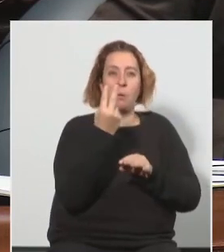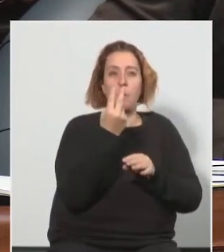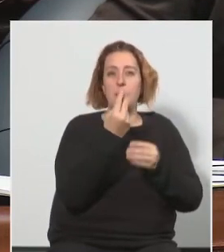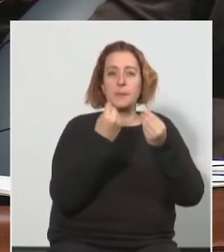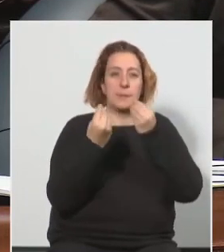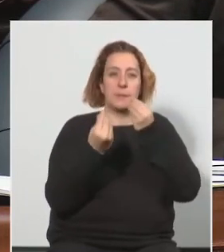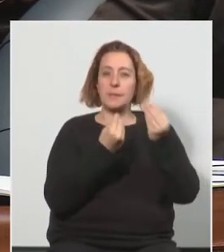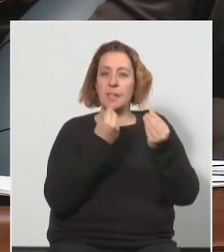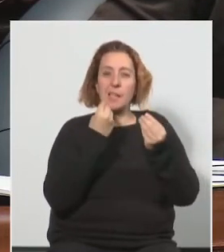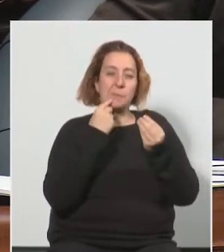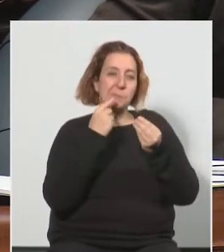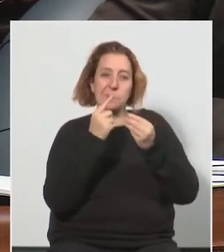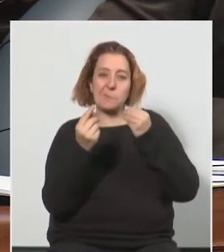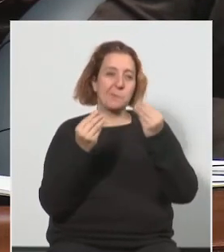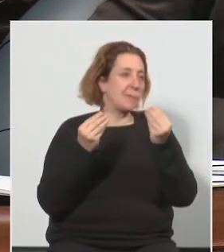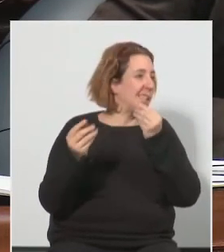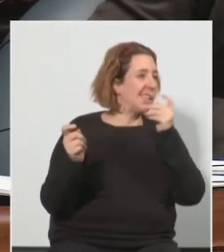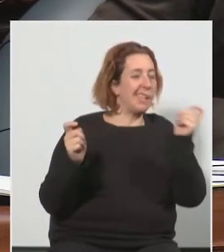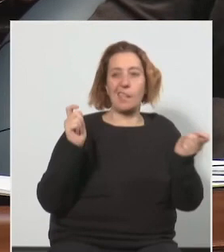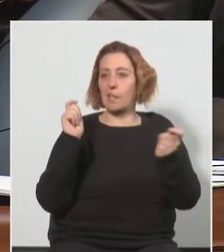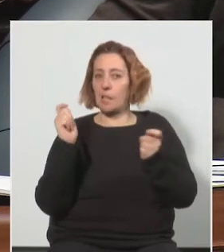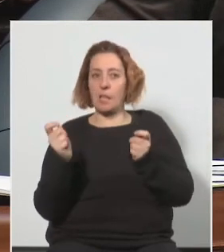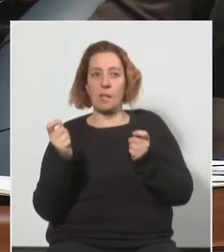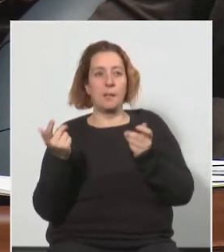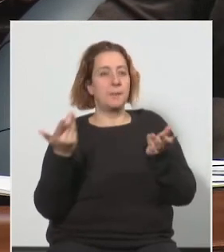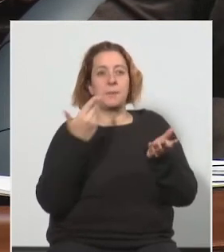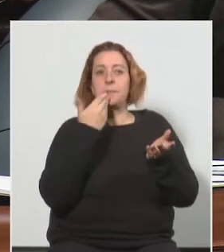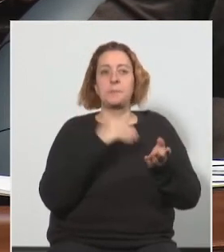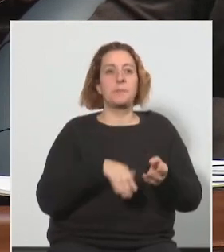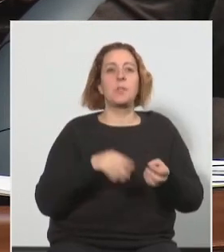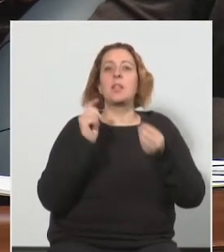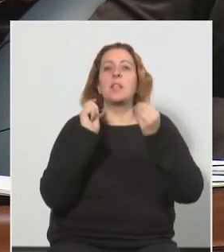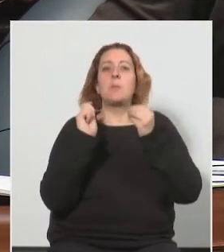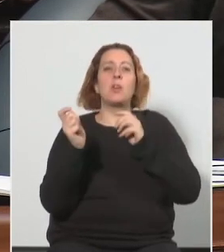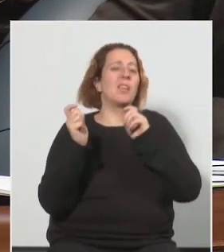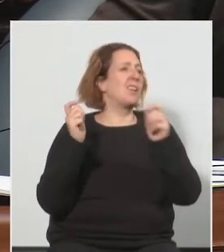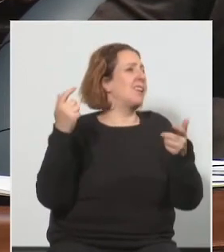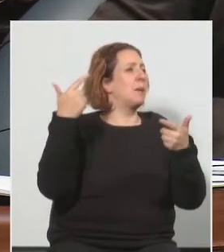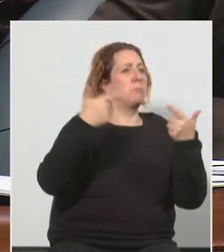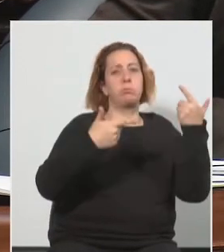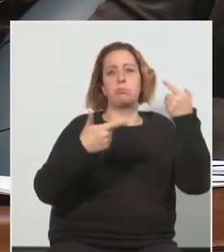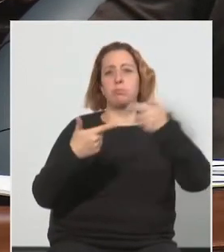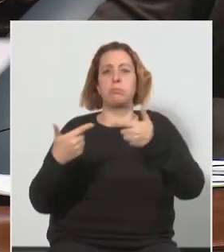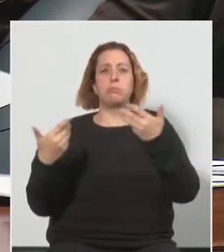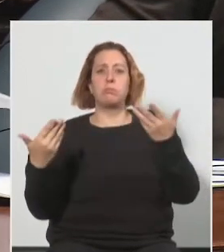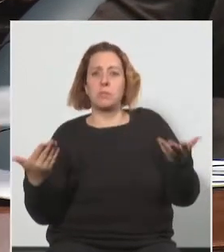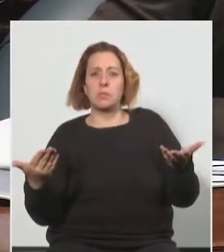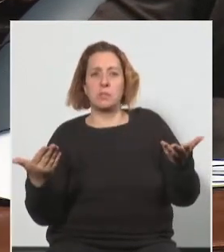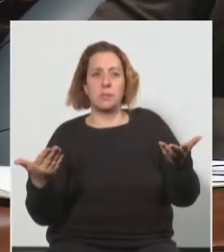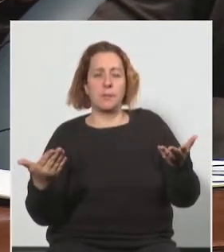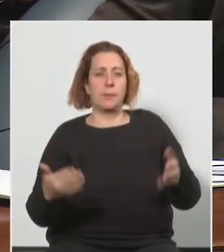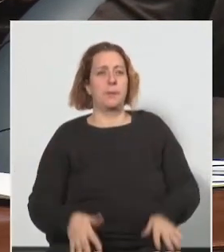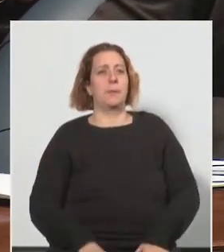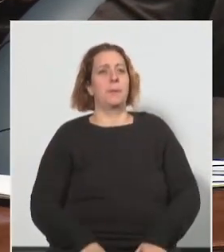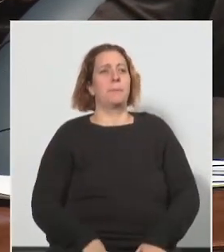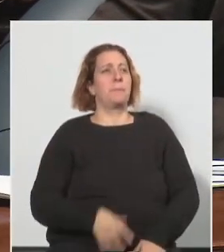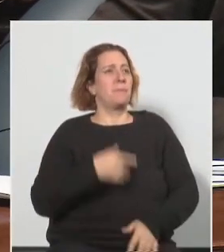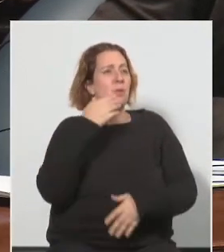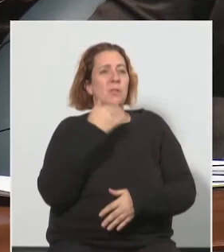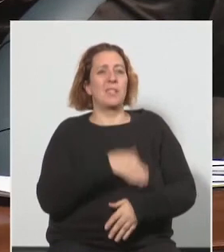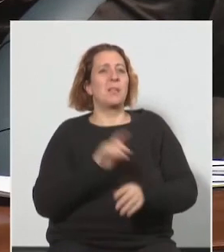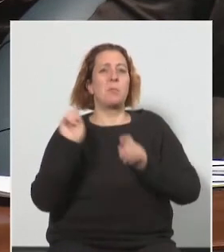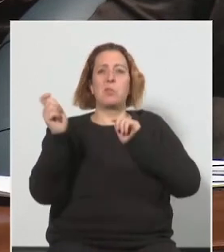no entendíamos entre quiénes eran, como si se tratara de una batalla entre